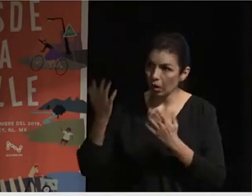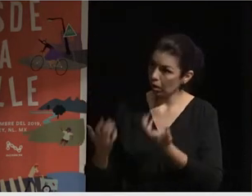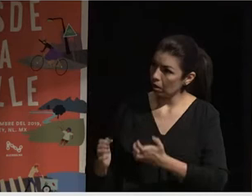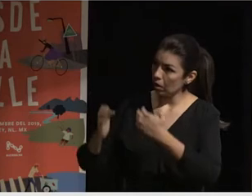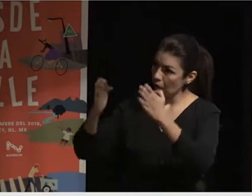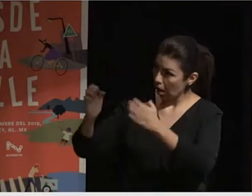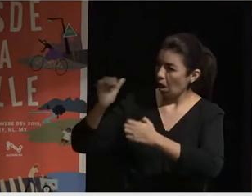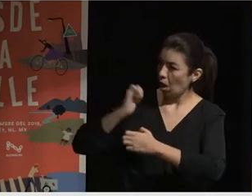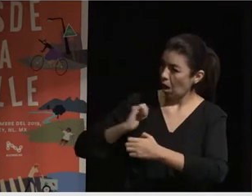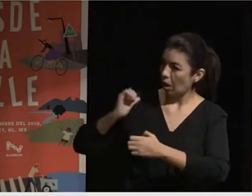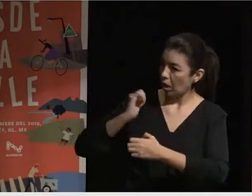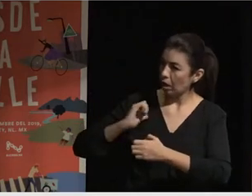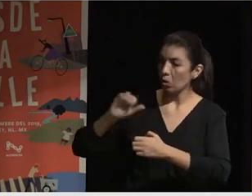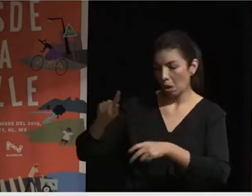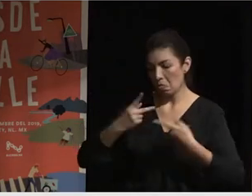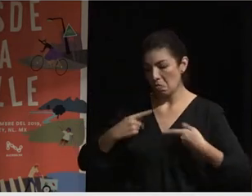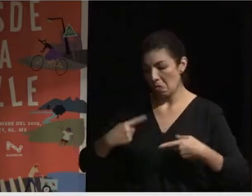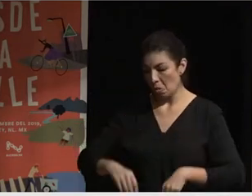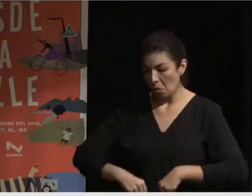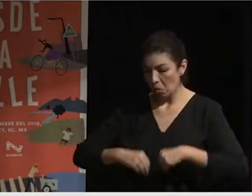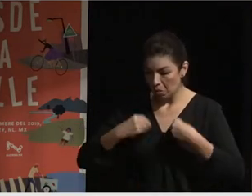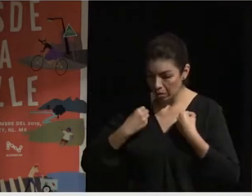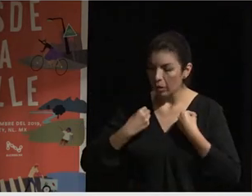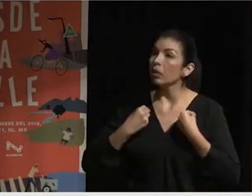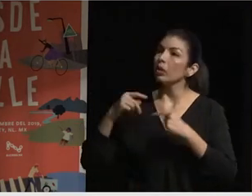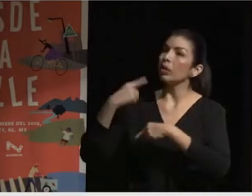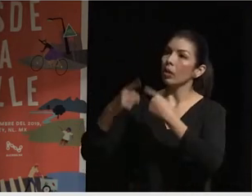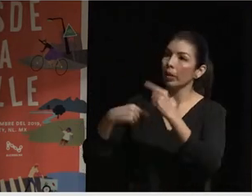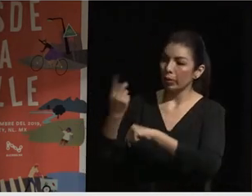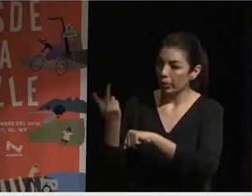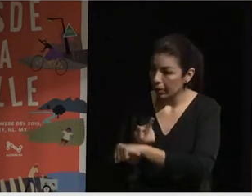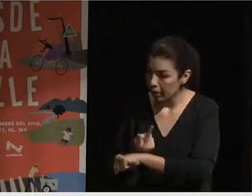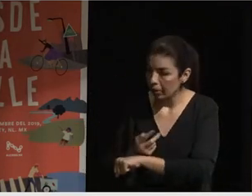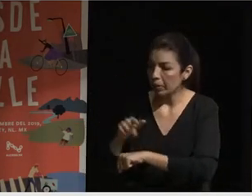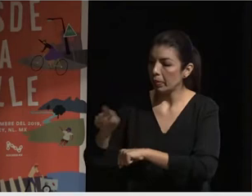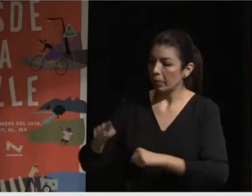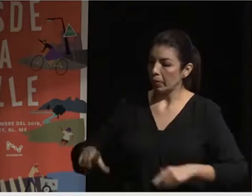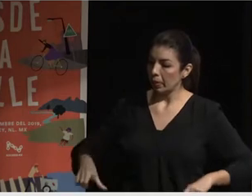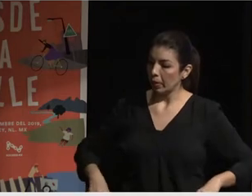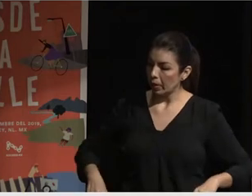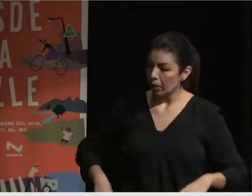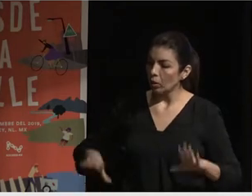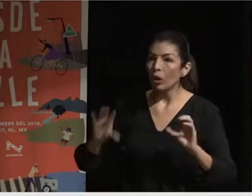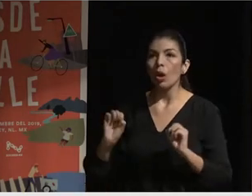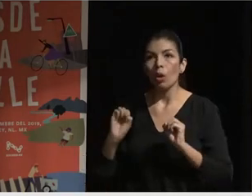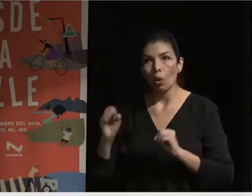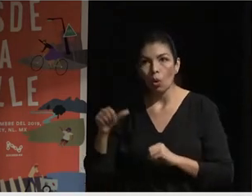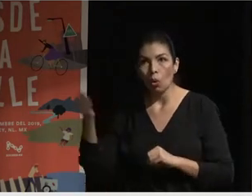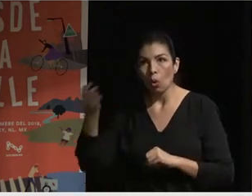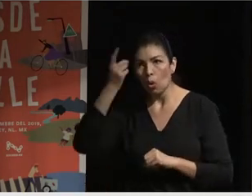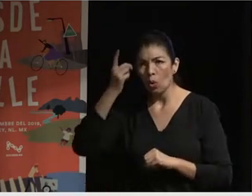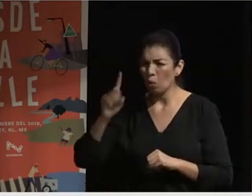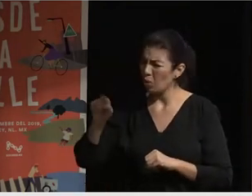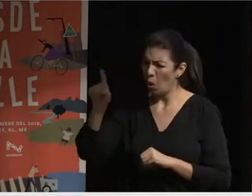trabajos informales. Esas son las personas que hoy en día también mantienen la gentrificación y que no tienen derecho a la ciudad. Y es importante